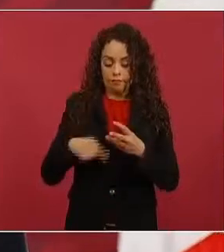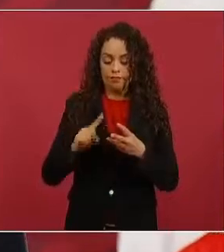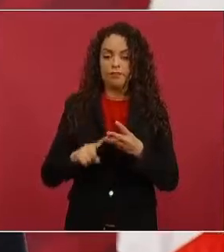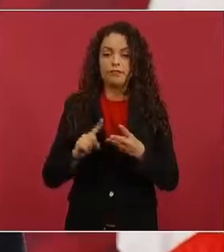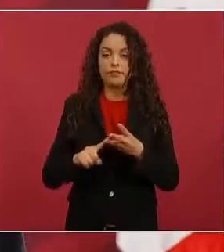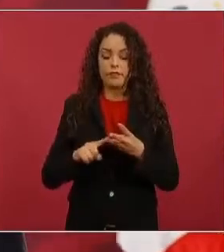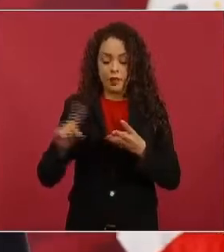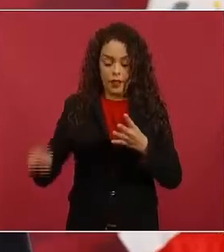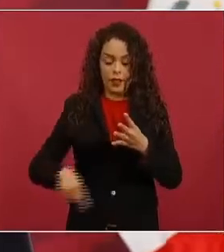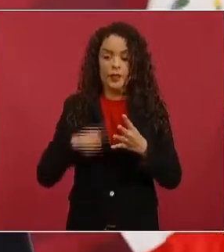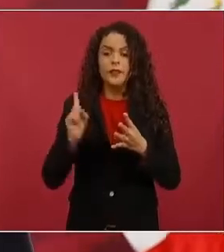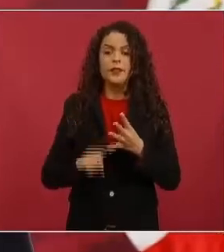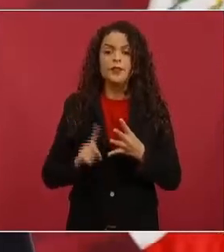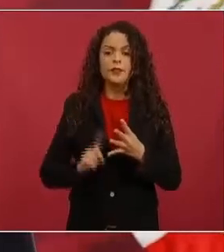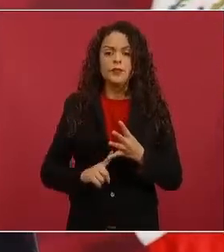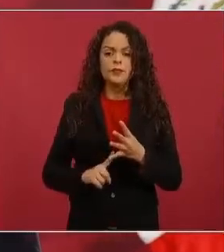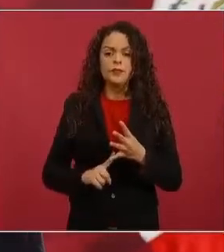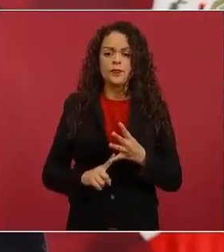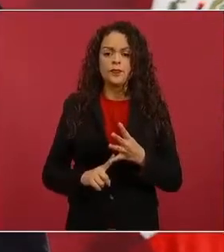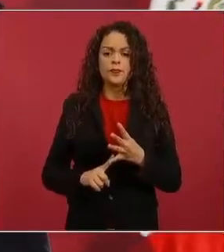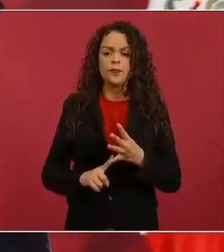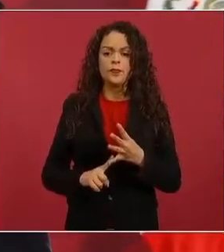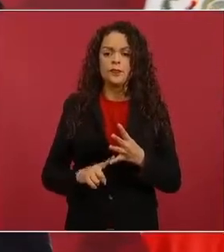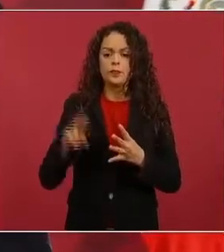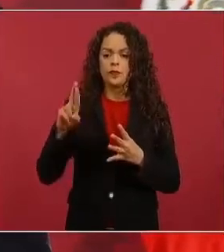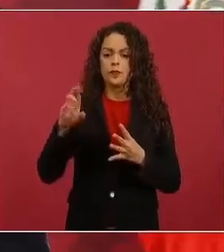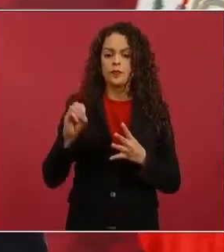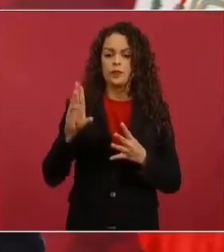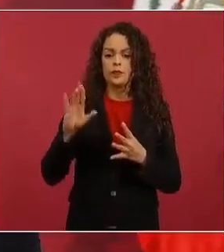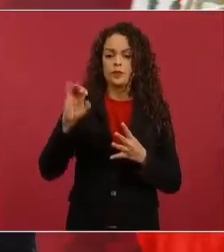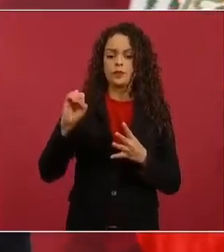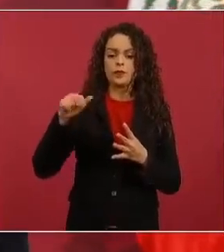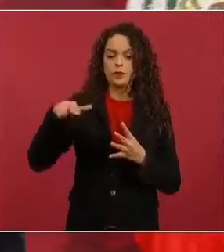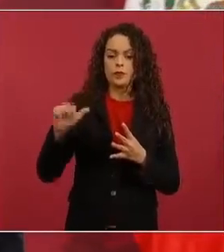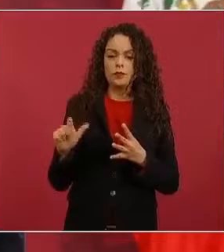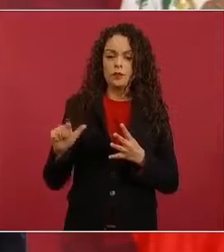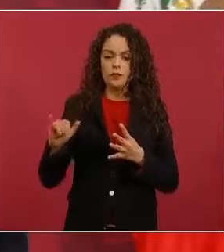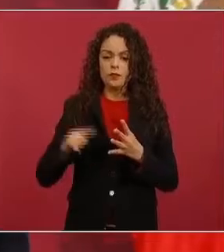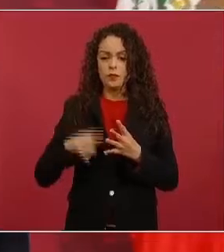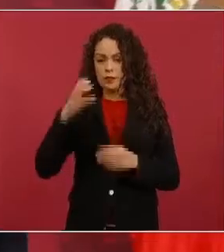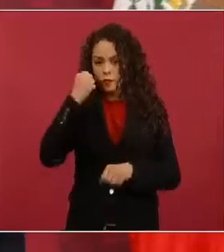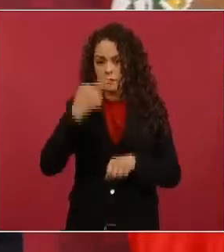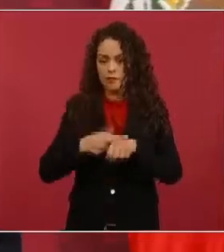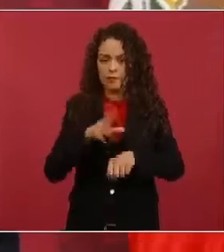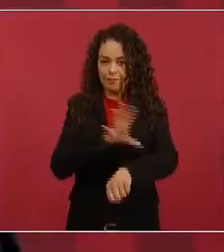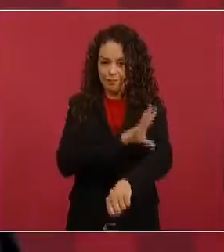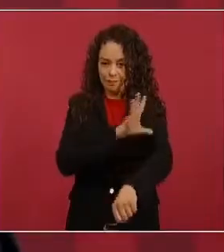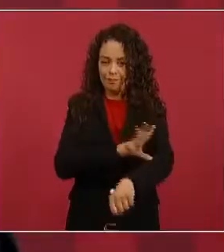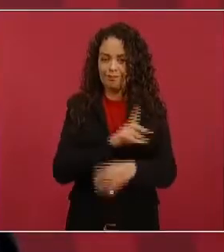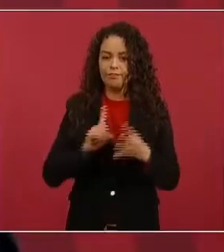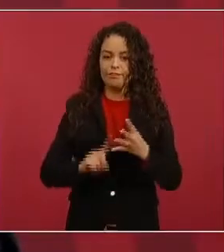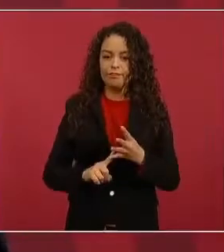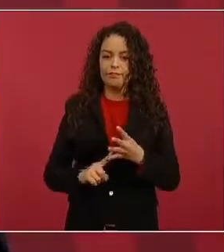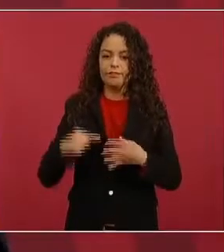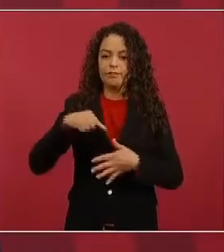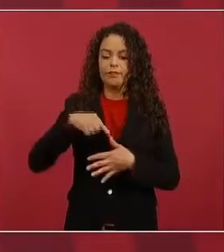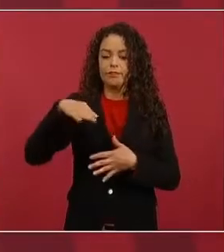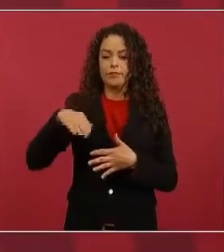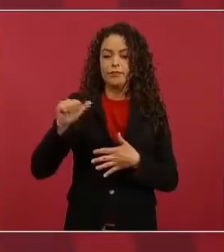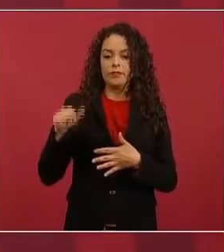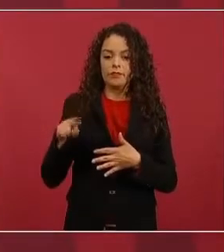Me acompañó Rocío Nale, secretaria de Energía, Manuel